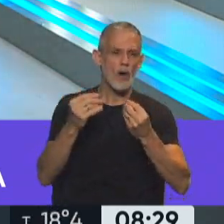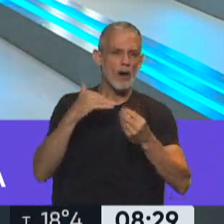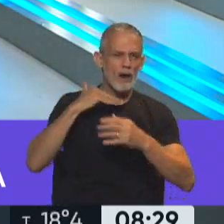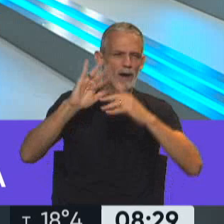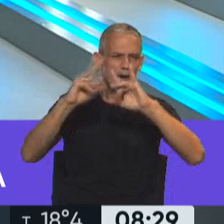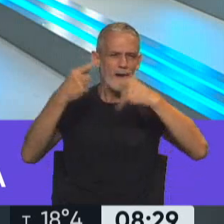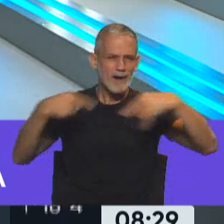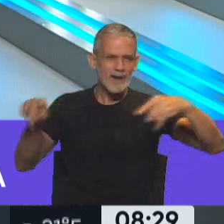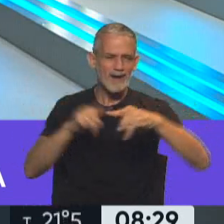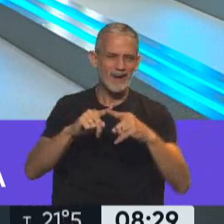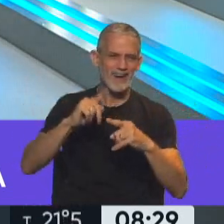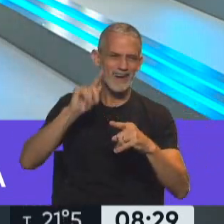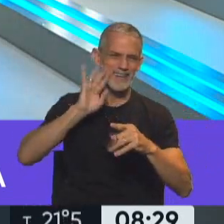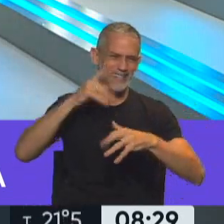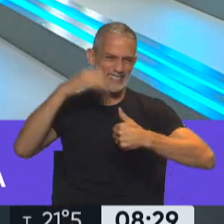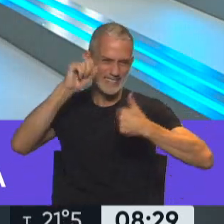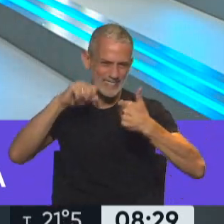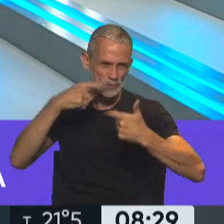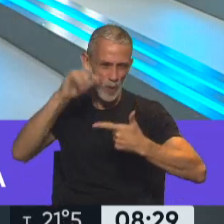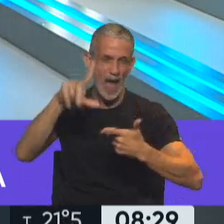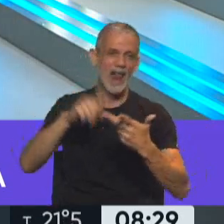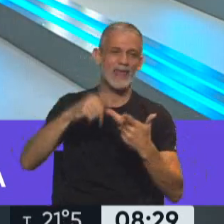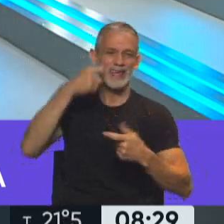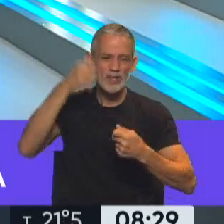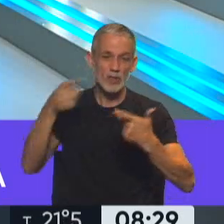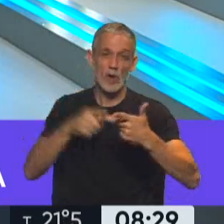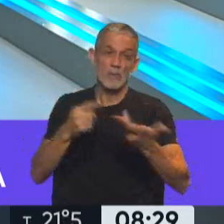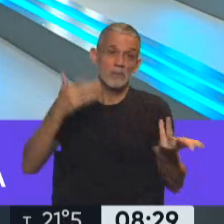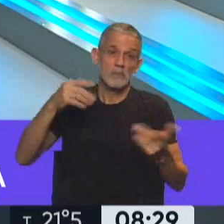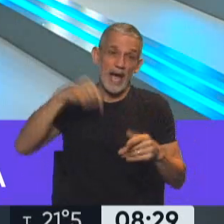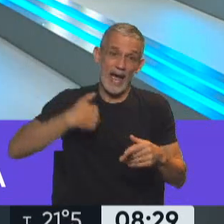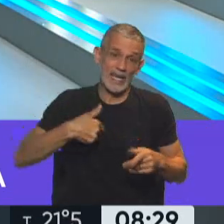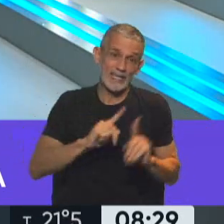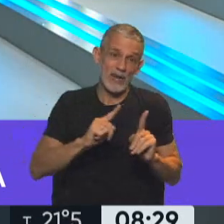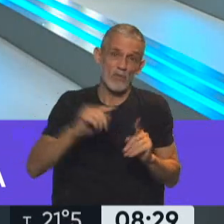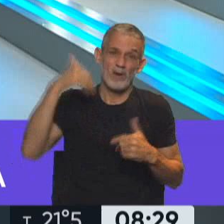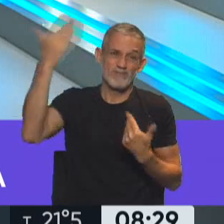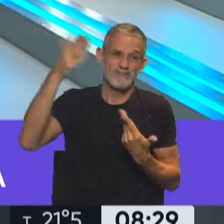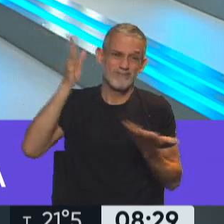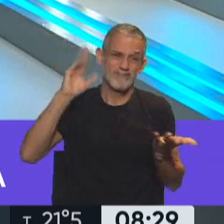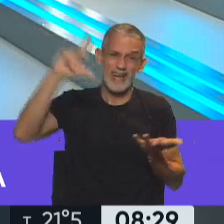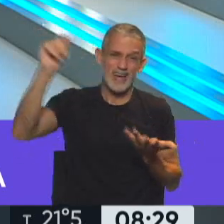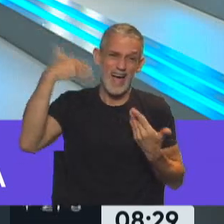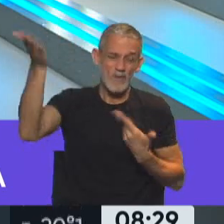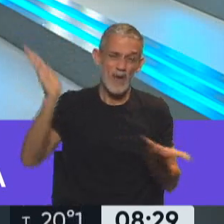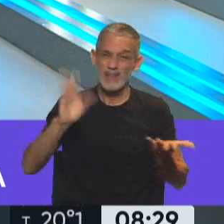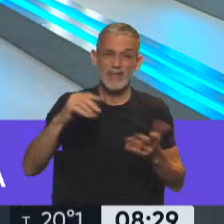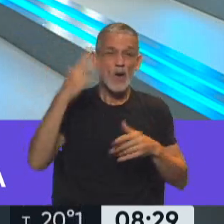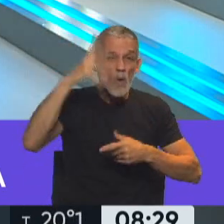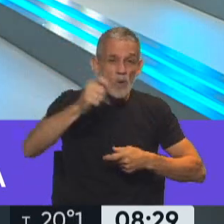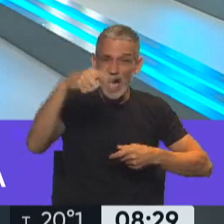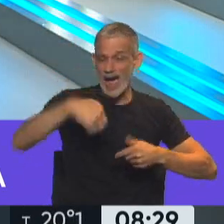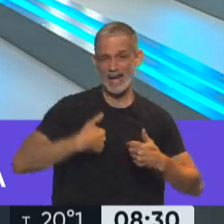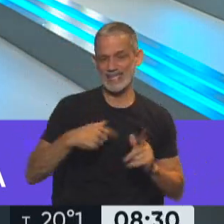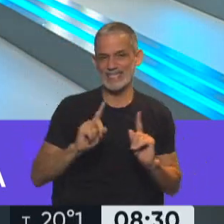que se le atribuyen al entorno de Maradona. Pero claro, todo eso ocurrió en el exterior del país y no puede ser juzgado en la Argentina.